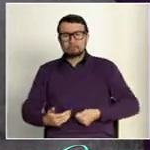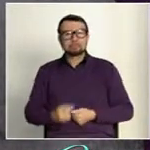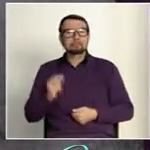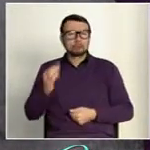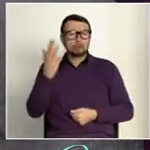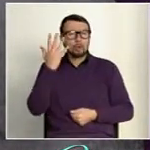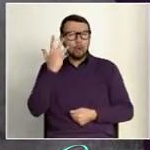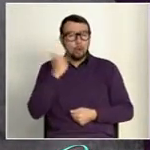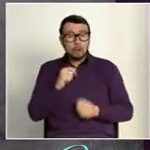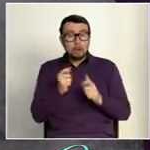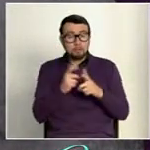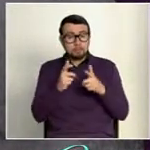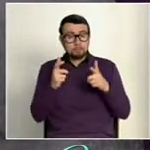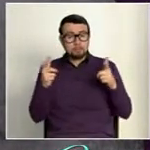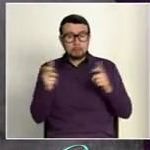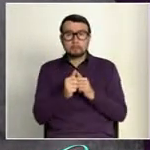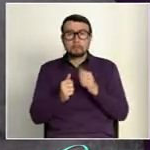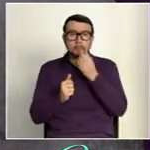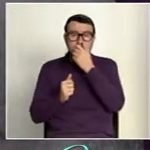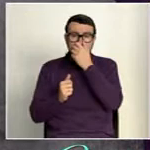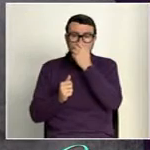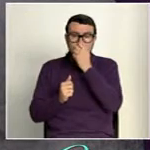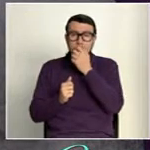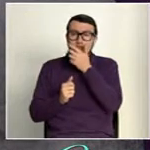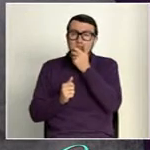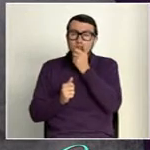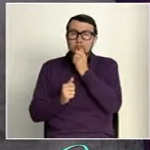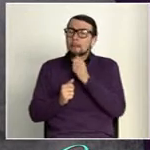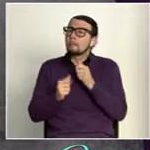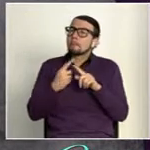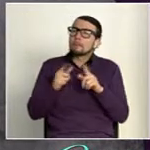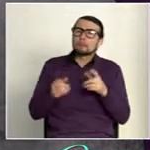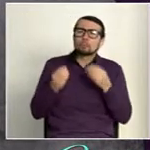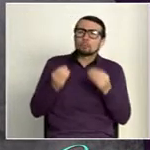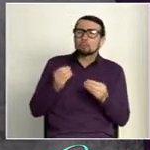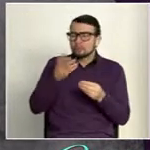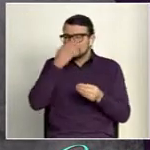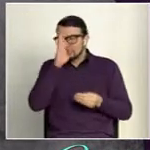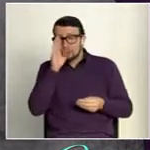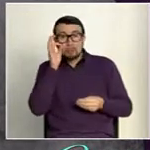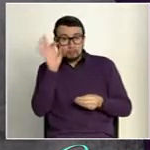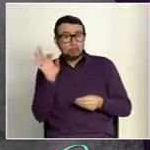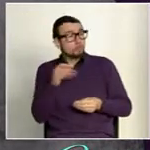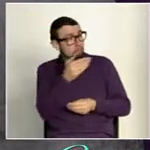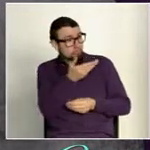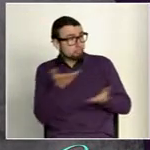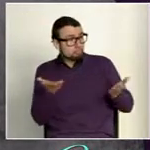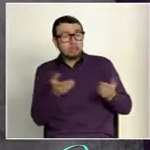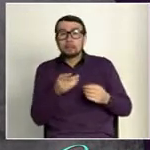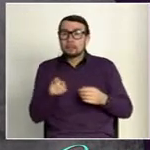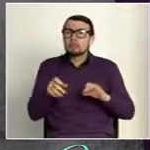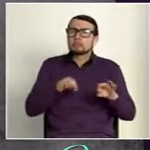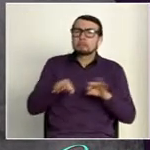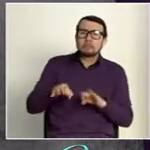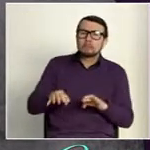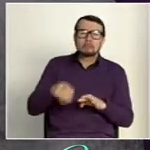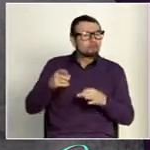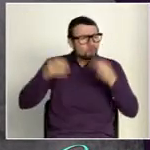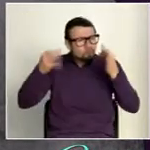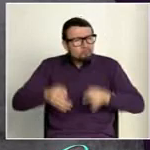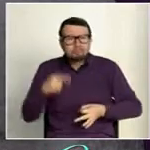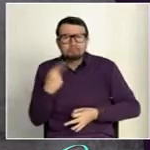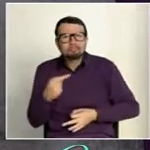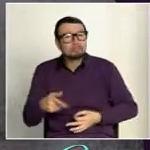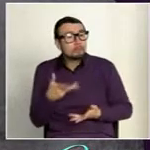las estadísticas aumentan. Pero hay muchas incertidumbres, hay muchas dudas, Sacha, de qué val debería de ser o cuáles son